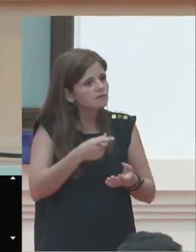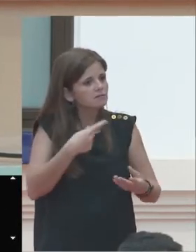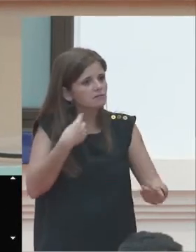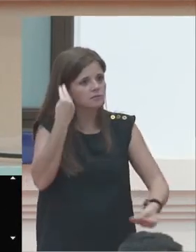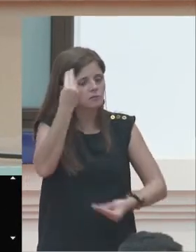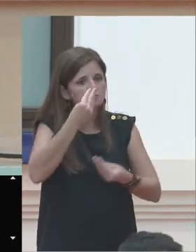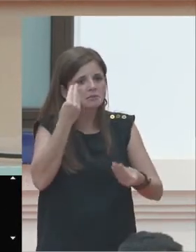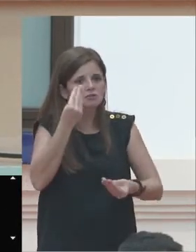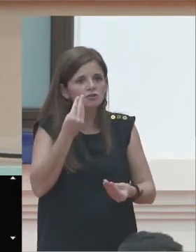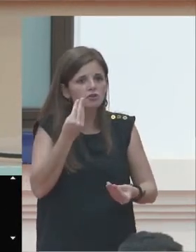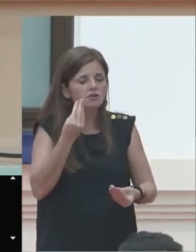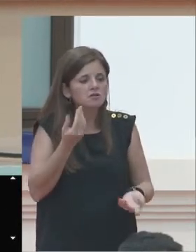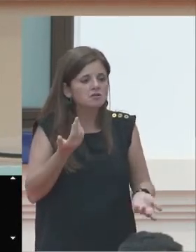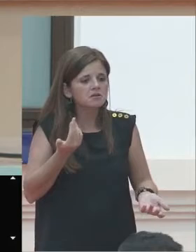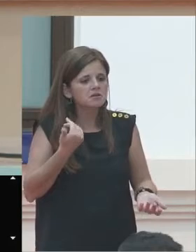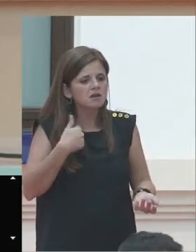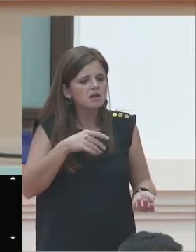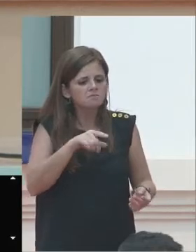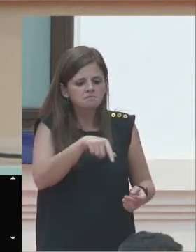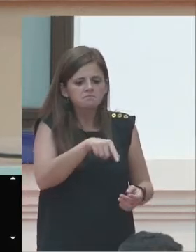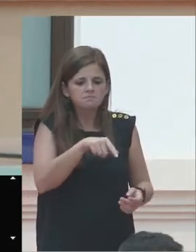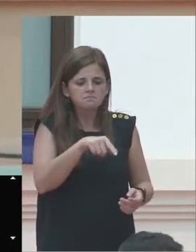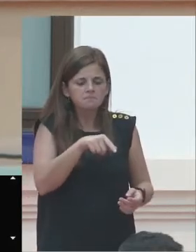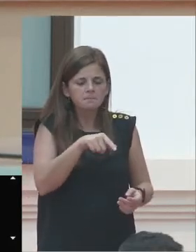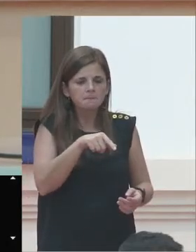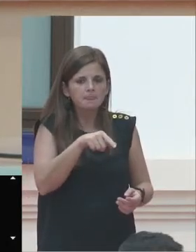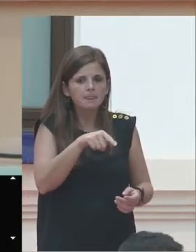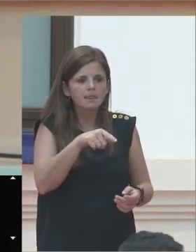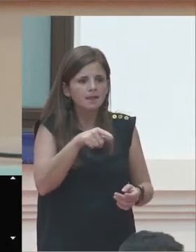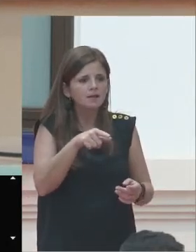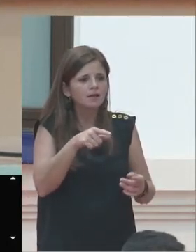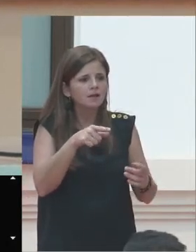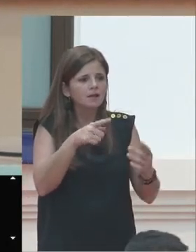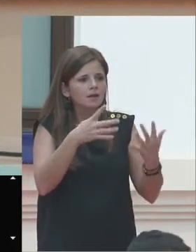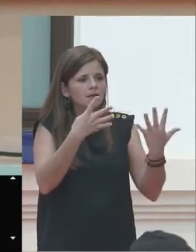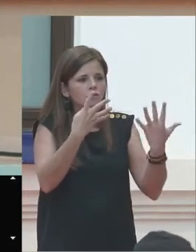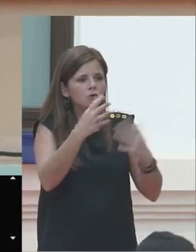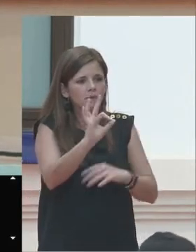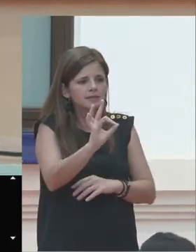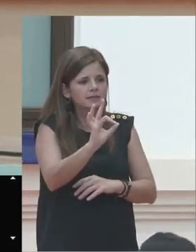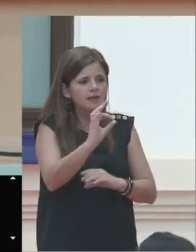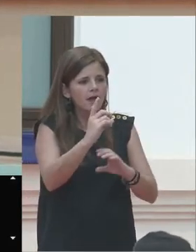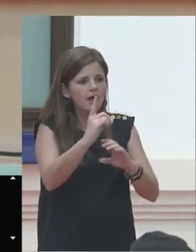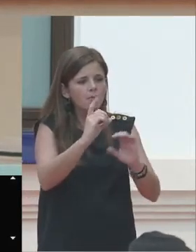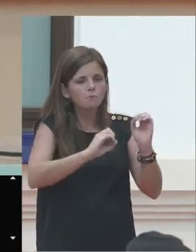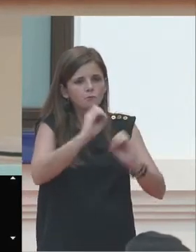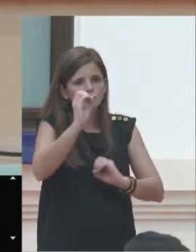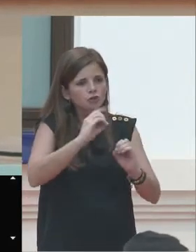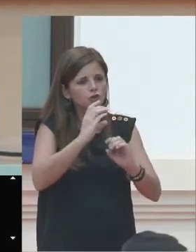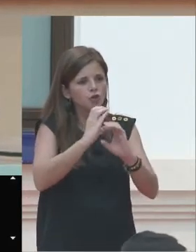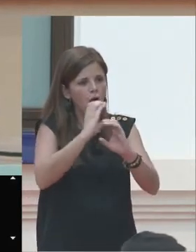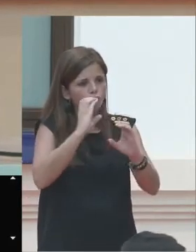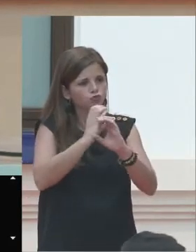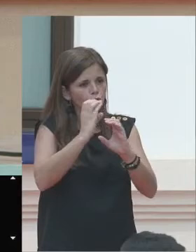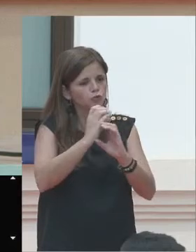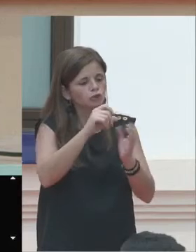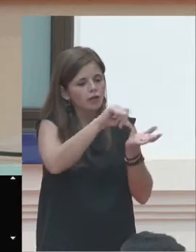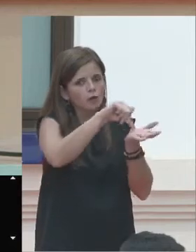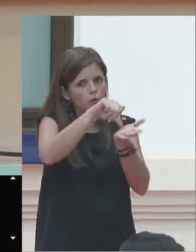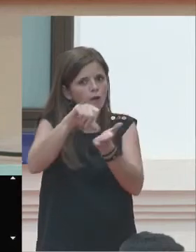que el 90% de las flotas de autobuses urbanos prácticamente